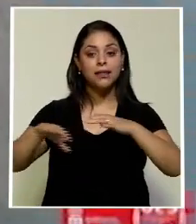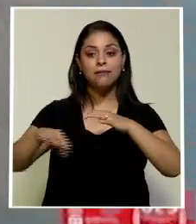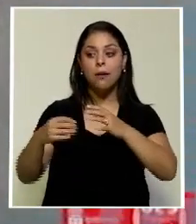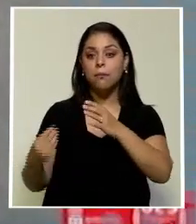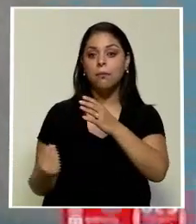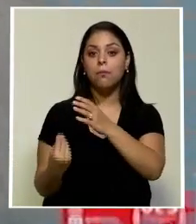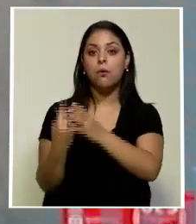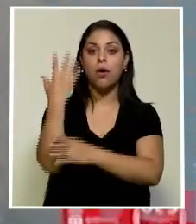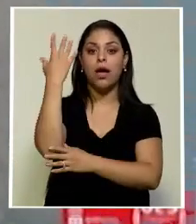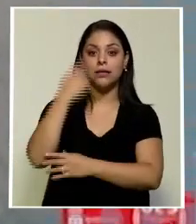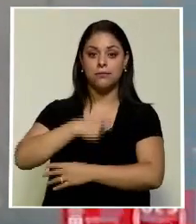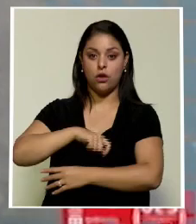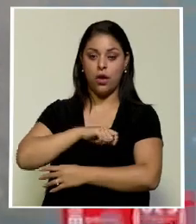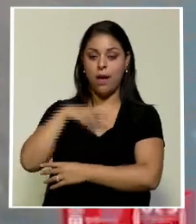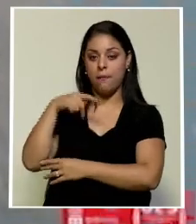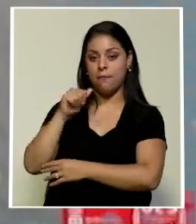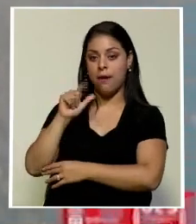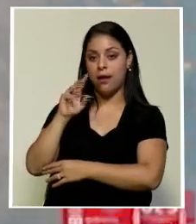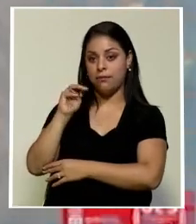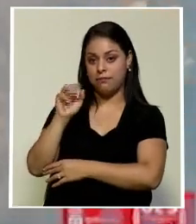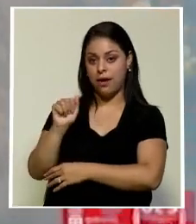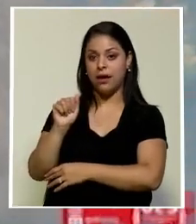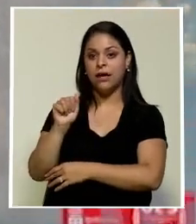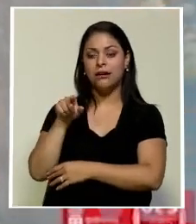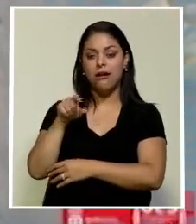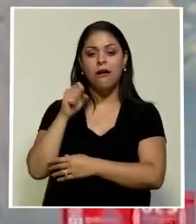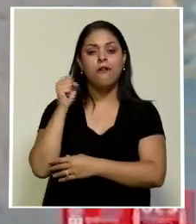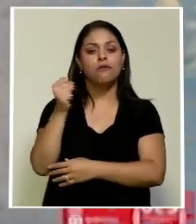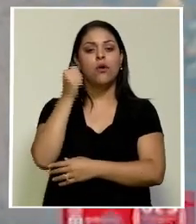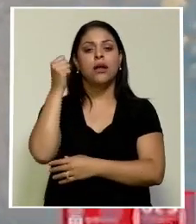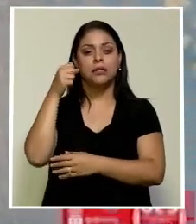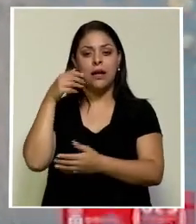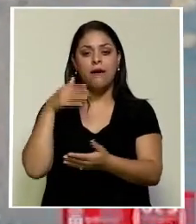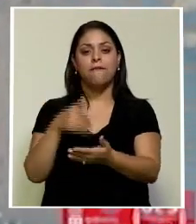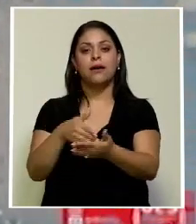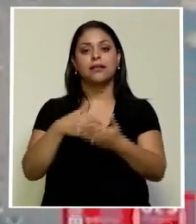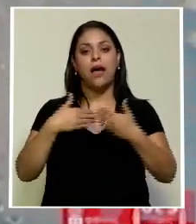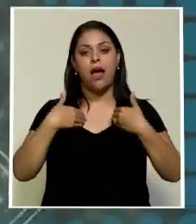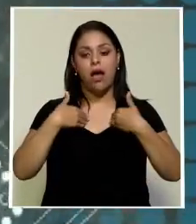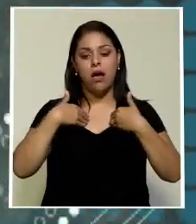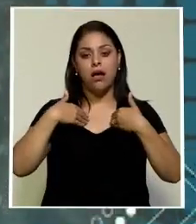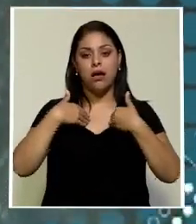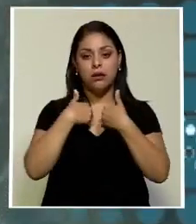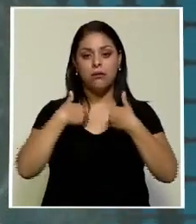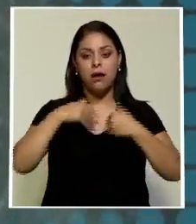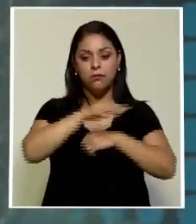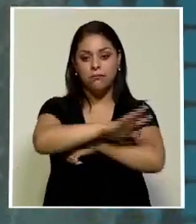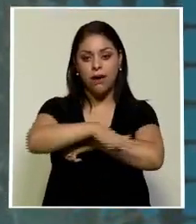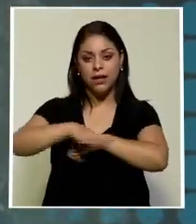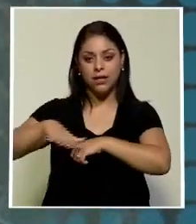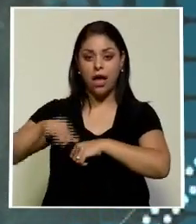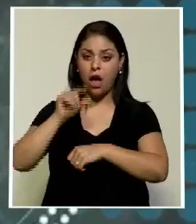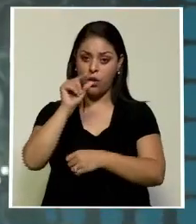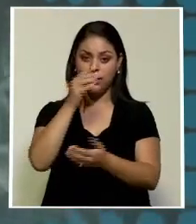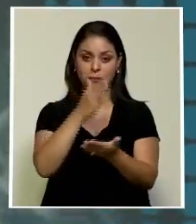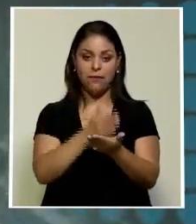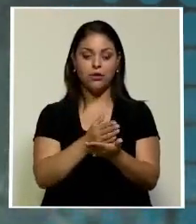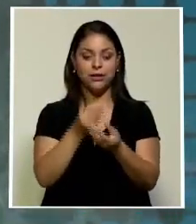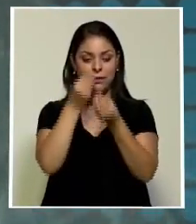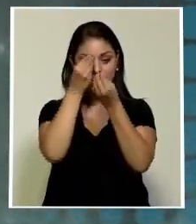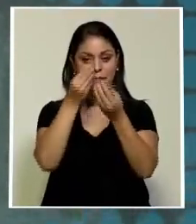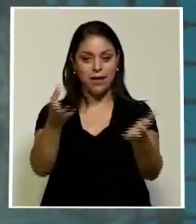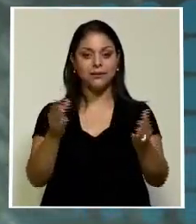isla española de La Palma ha dejado una fuerte afectación en la fauna marina. Hacemos un corte y en minutos le brindamos más